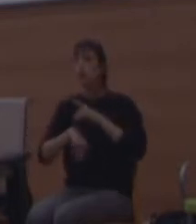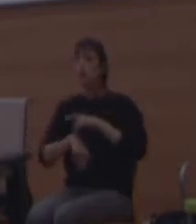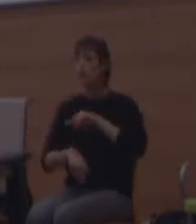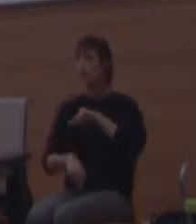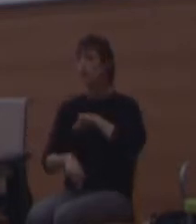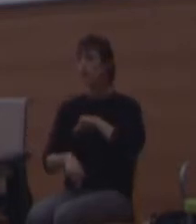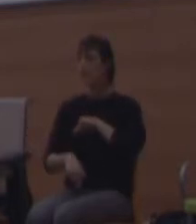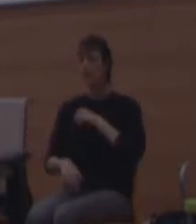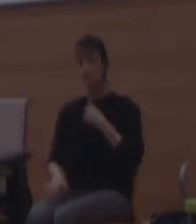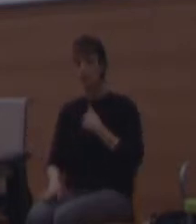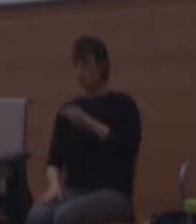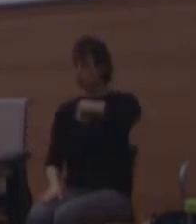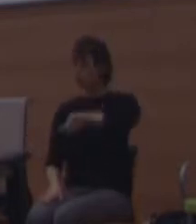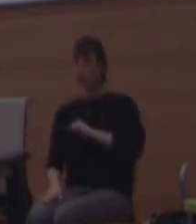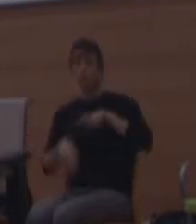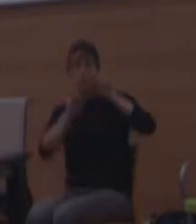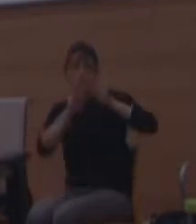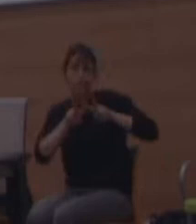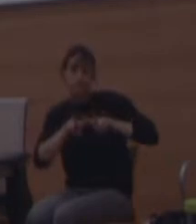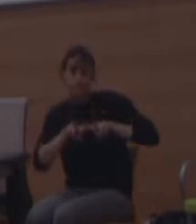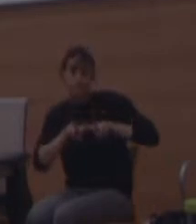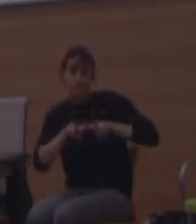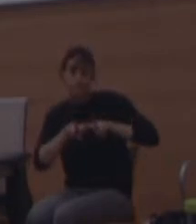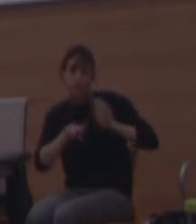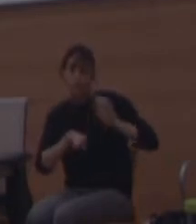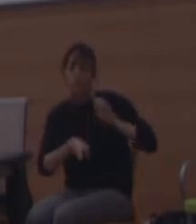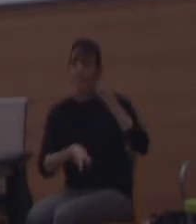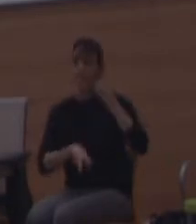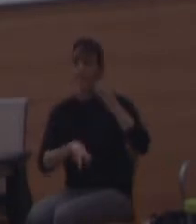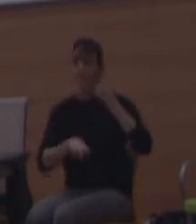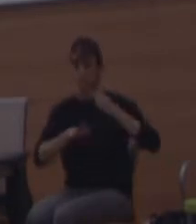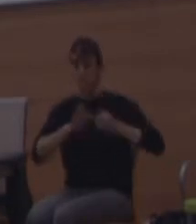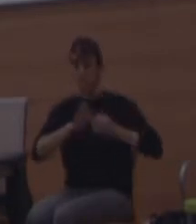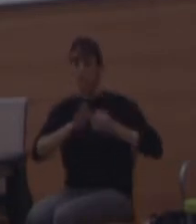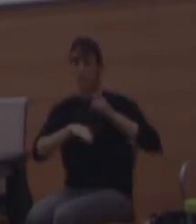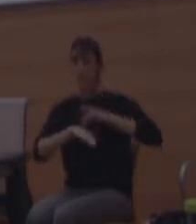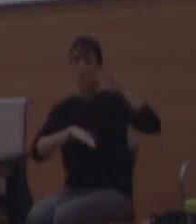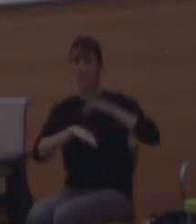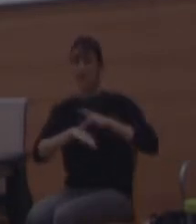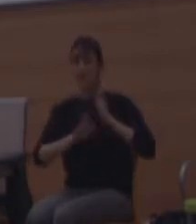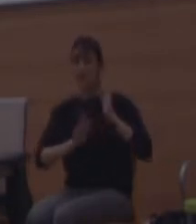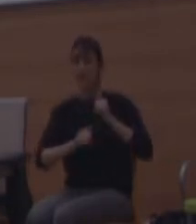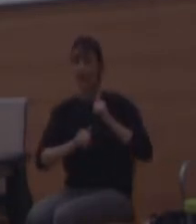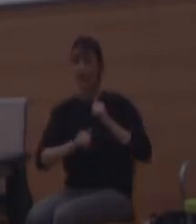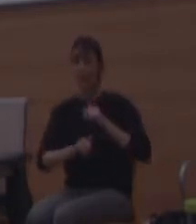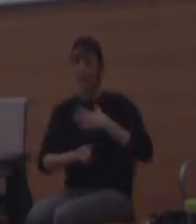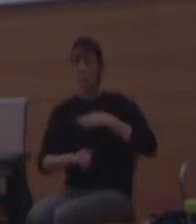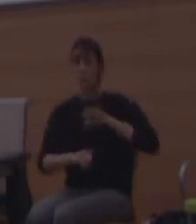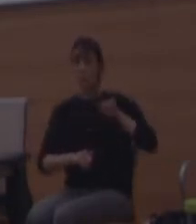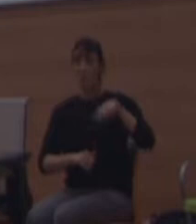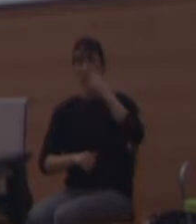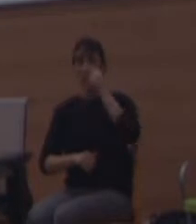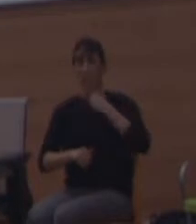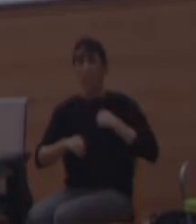nosotros vamos a ver que hacemos la exploración, primero no lo siente y luego podría llevar una chincheta clavada en el